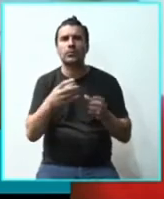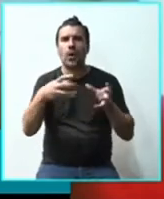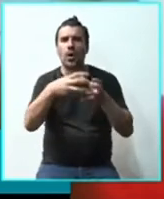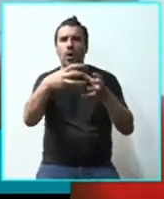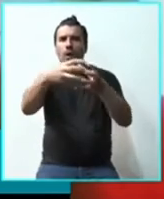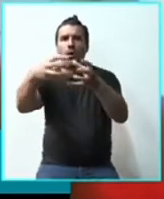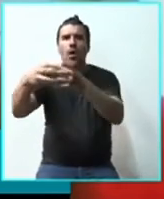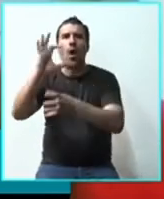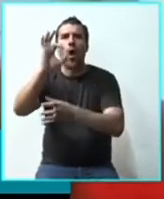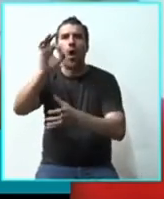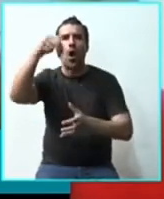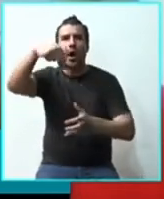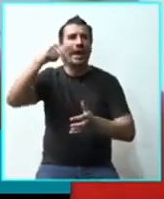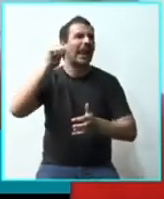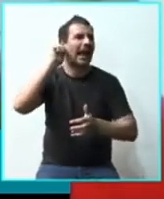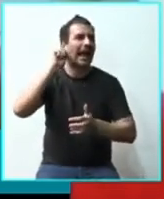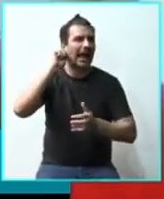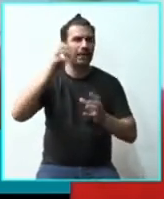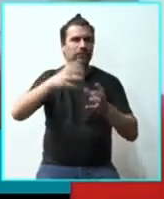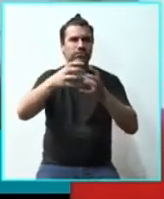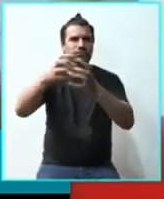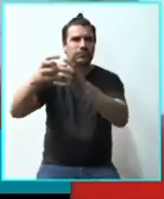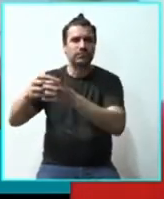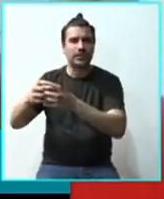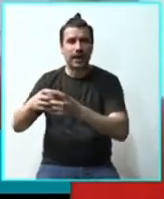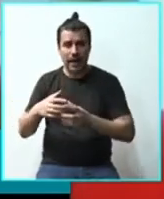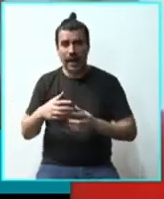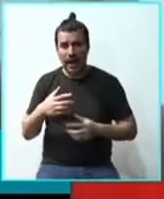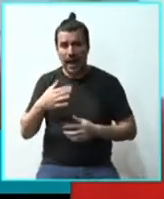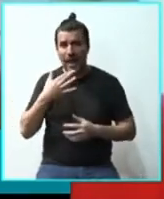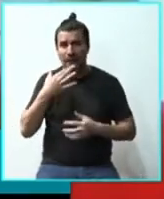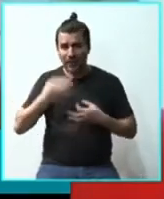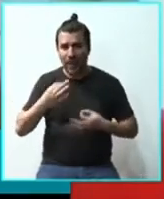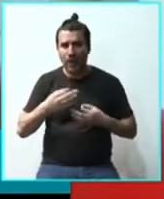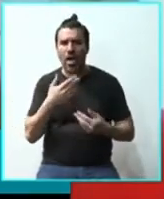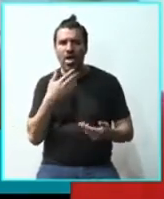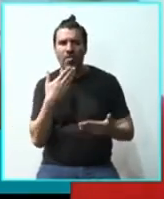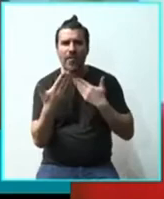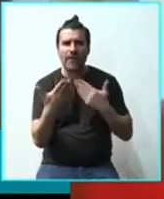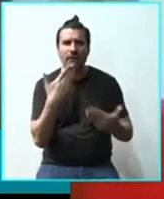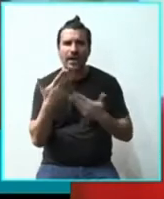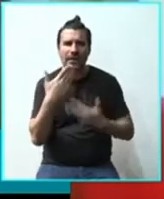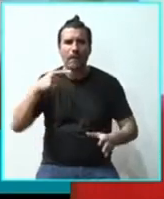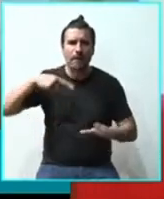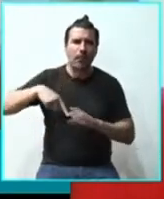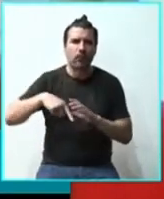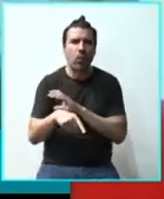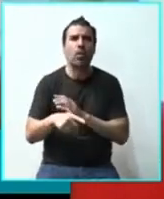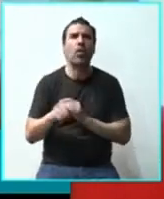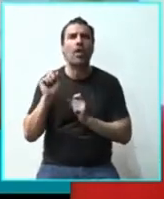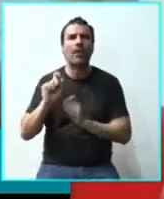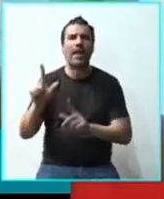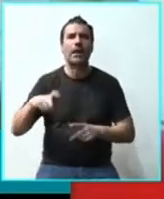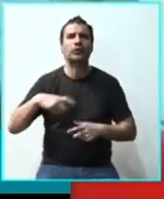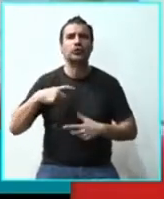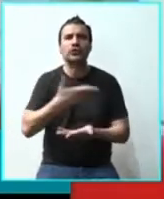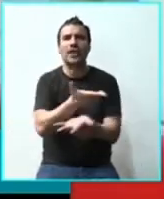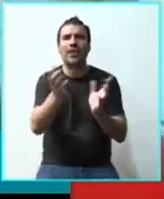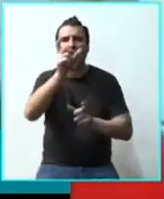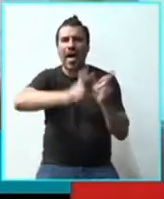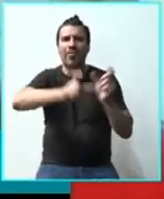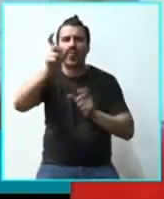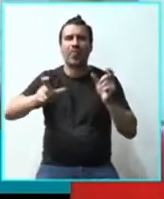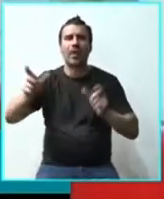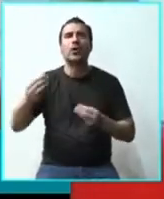con las que hemos tenido oportunidad, es un verdadero debate profundo de la sociedad de qué